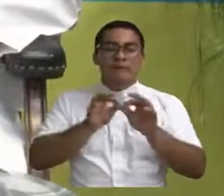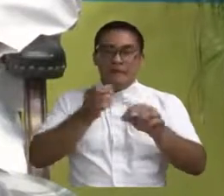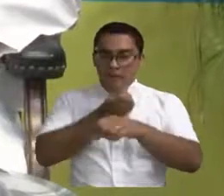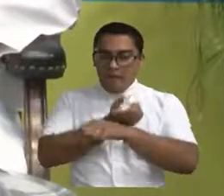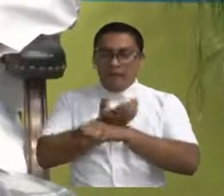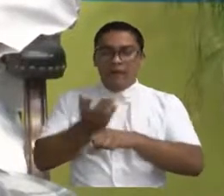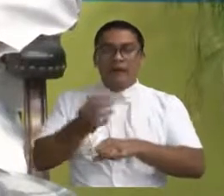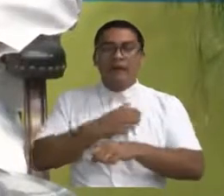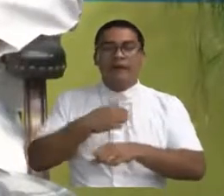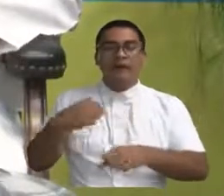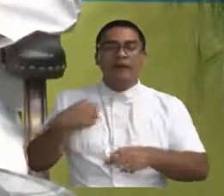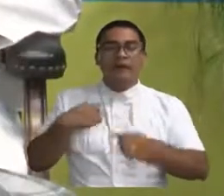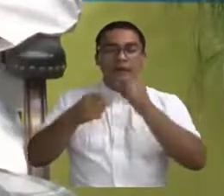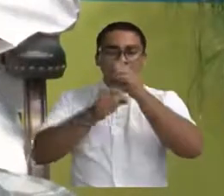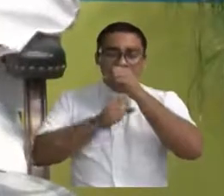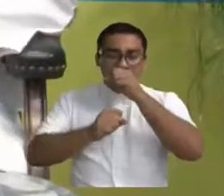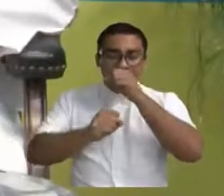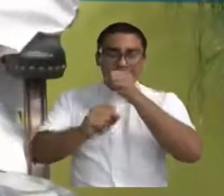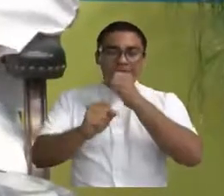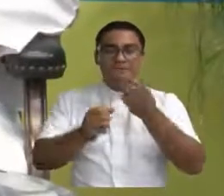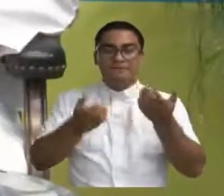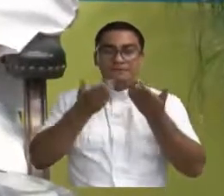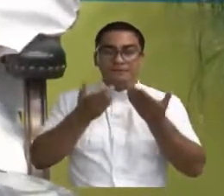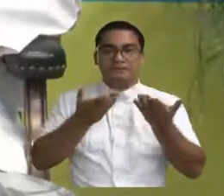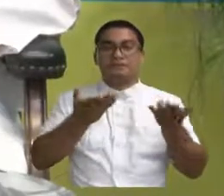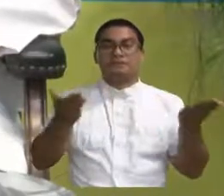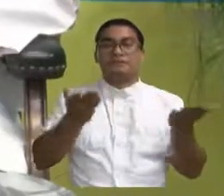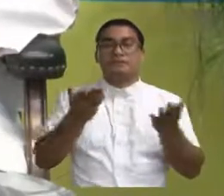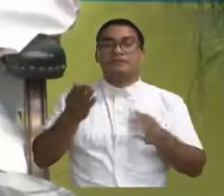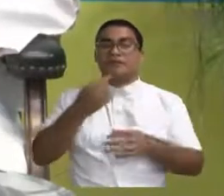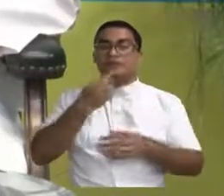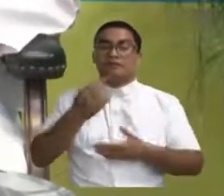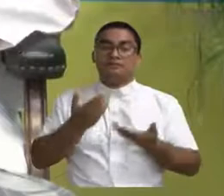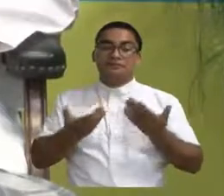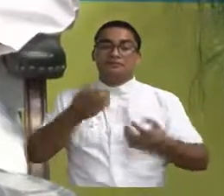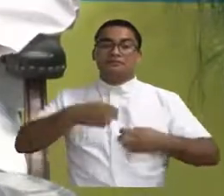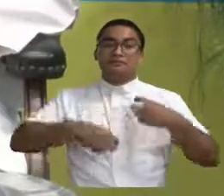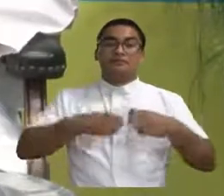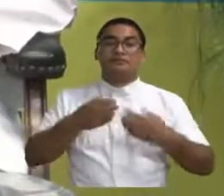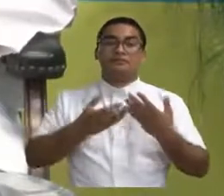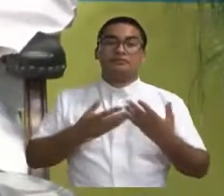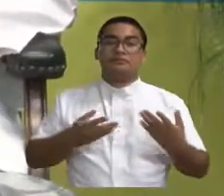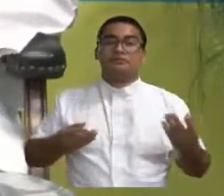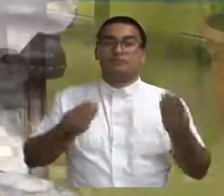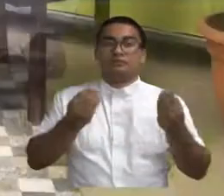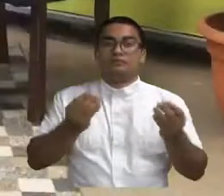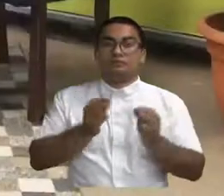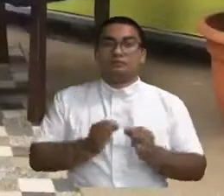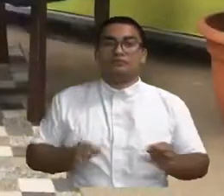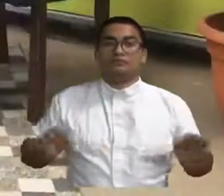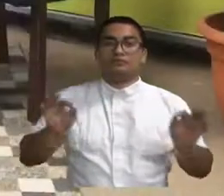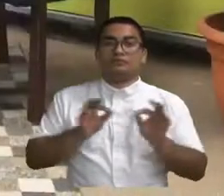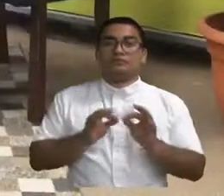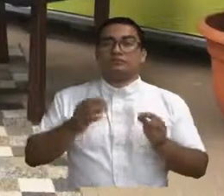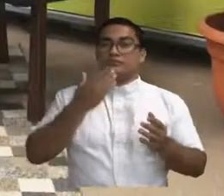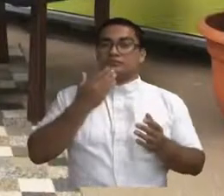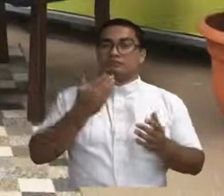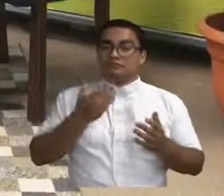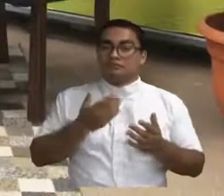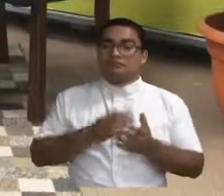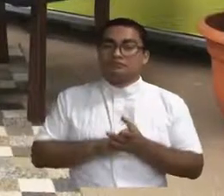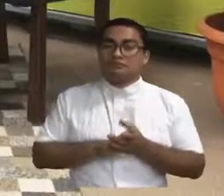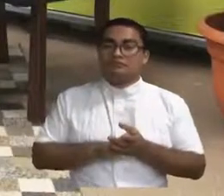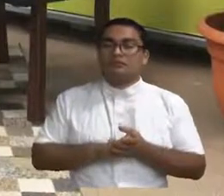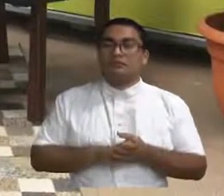hacerlo. Por ejemplo, hacer campañas de lavado nasal, yo creo que sería una de las soluciones, igual que las campañas de lavado de manos. Muy importante eso. Muy importante porque al